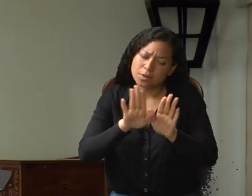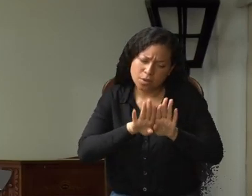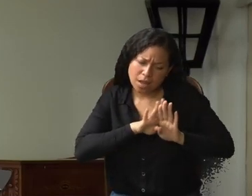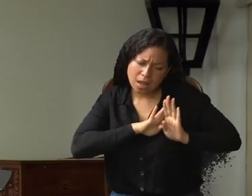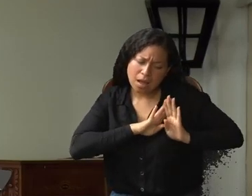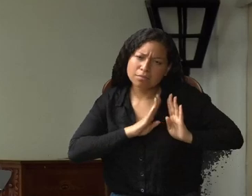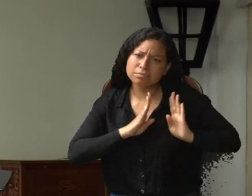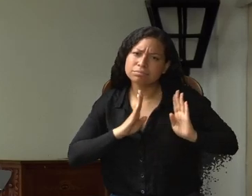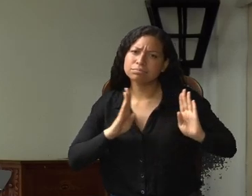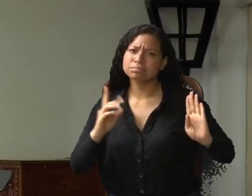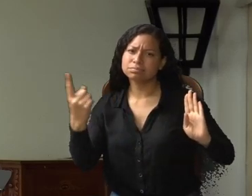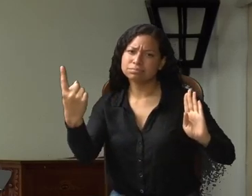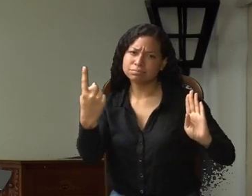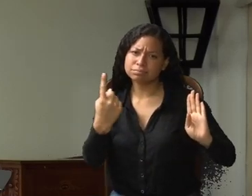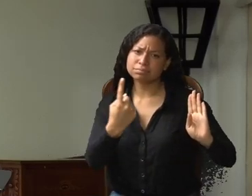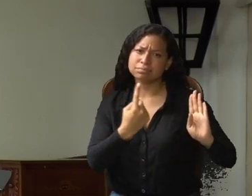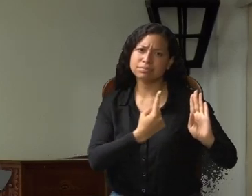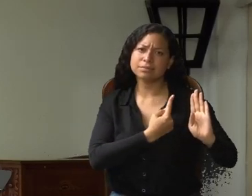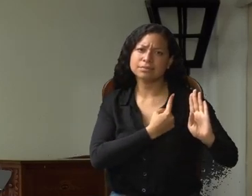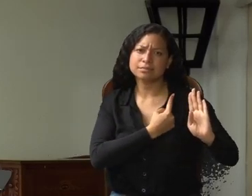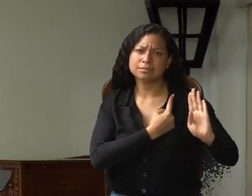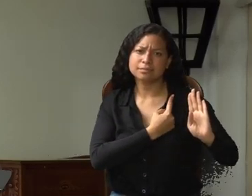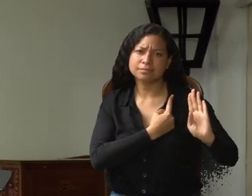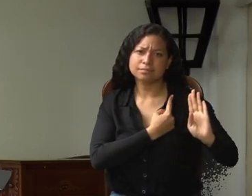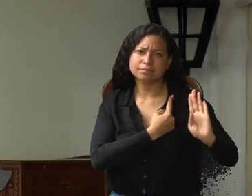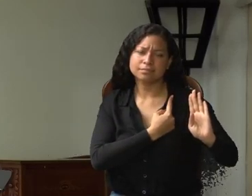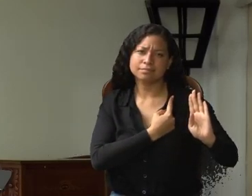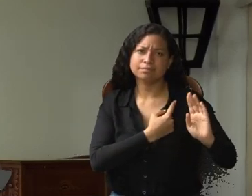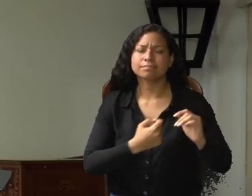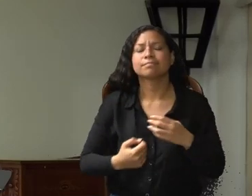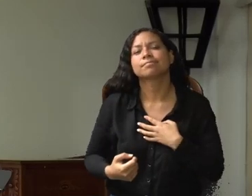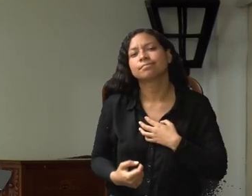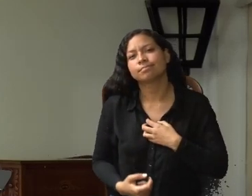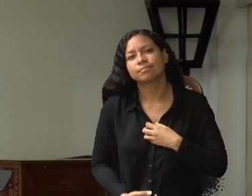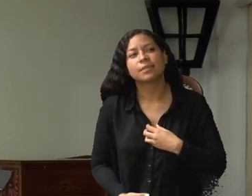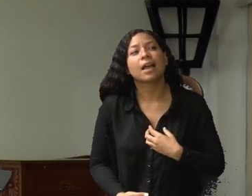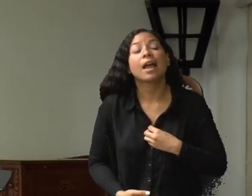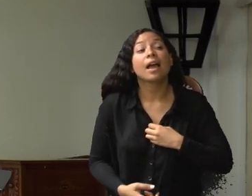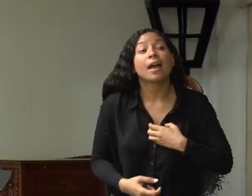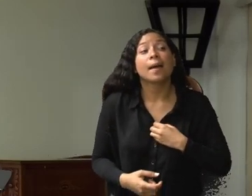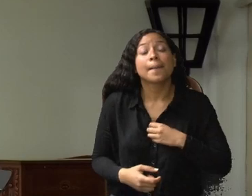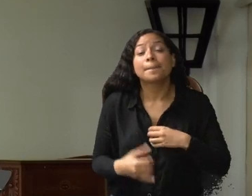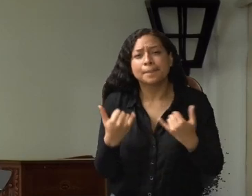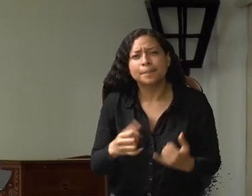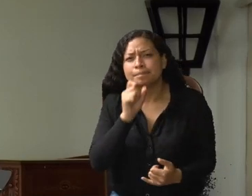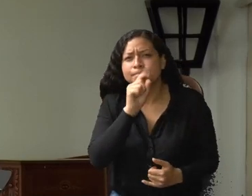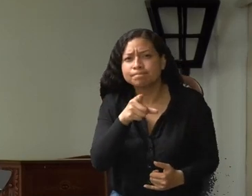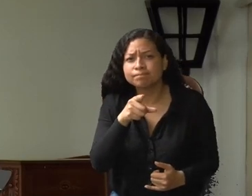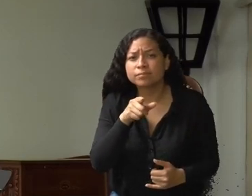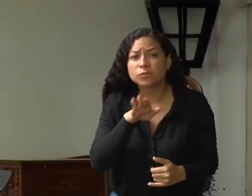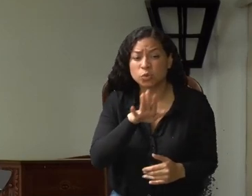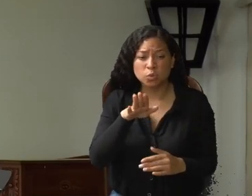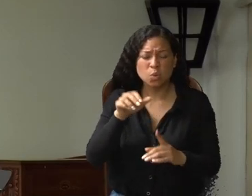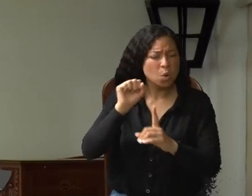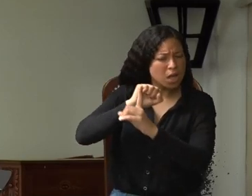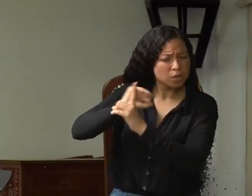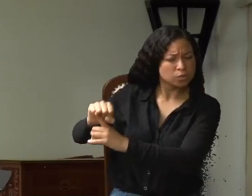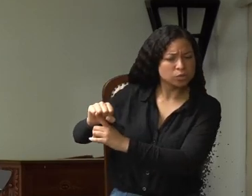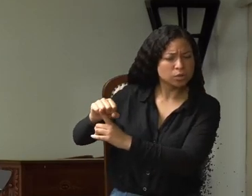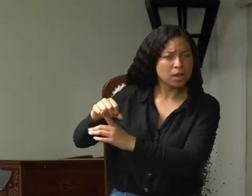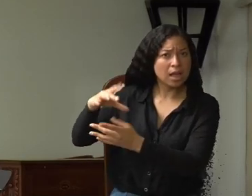en ello. Yo quisiera preguntar en esta mañana, ¿has rechazado la voz del Espíritu Santo en algún momento?